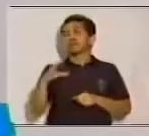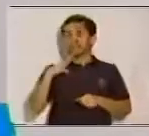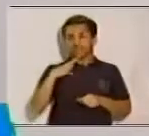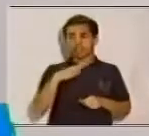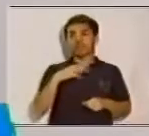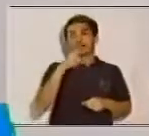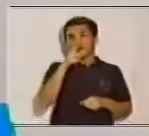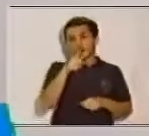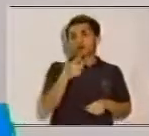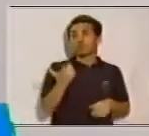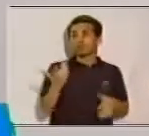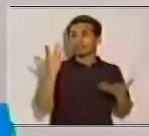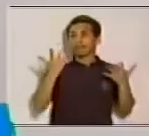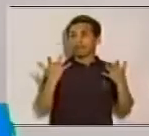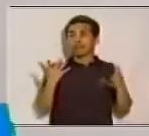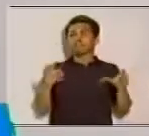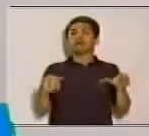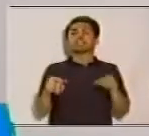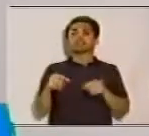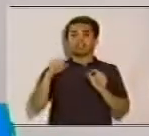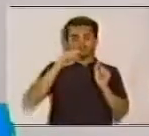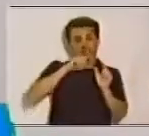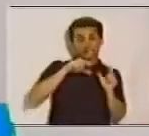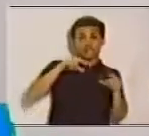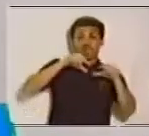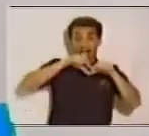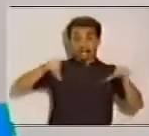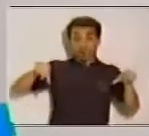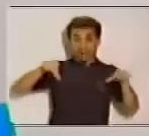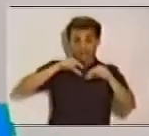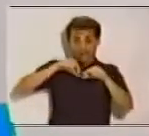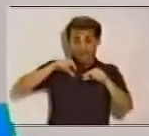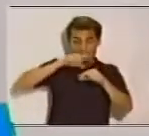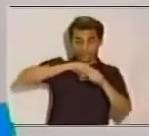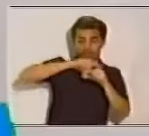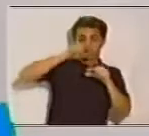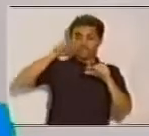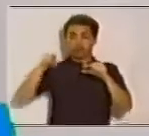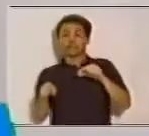por ahí, usted o alguien de la familia, su famoso